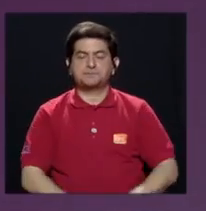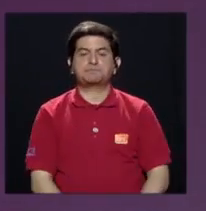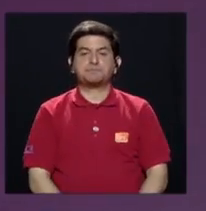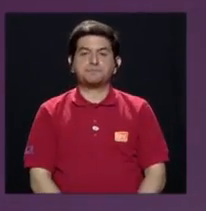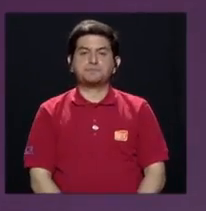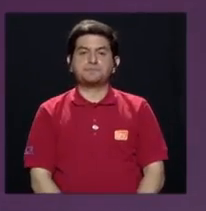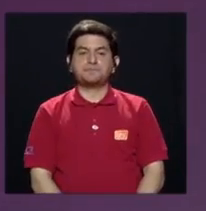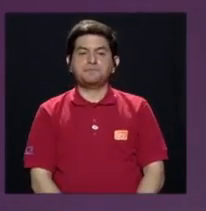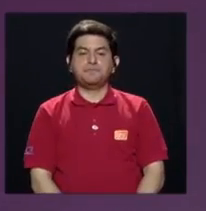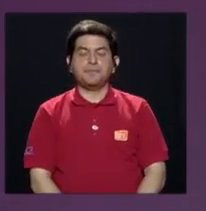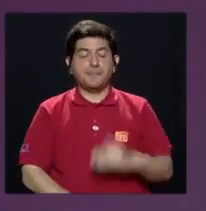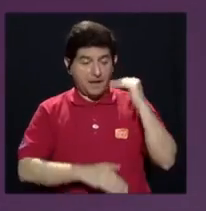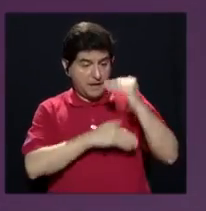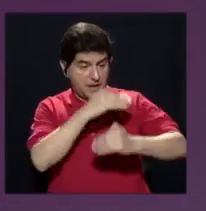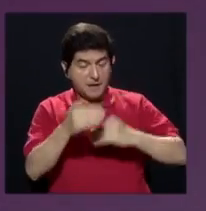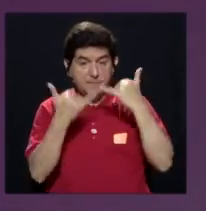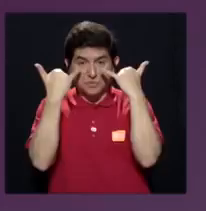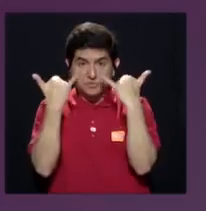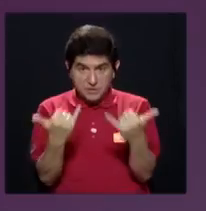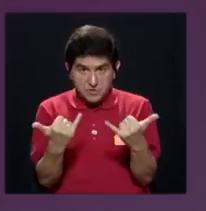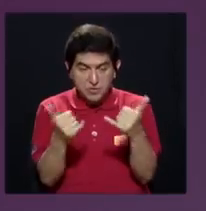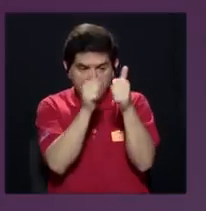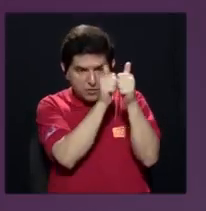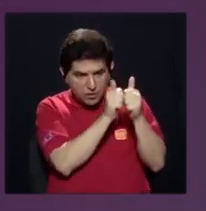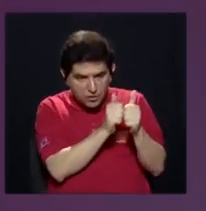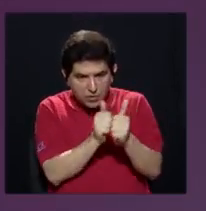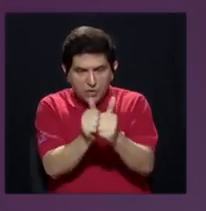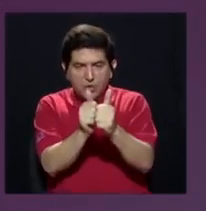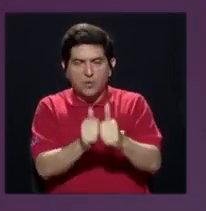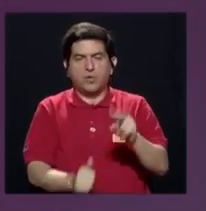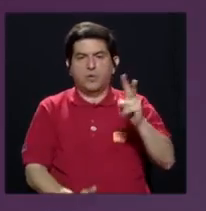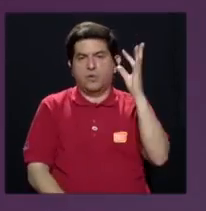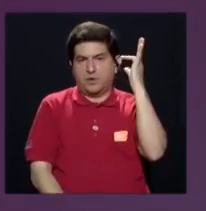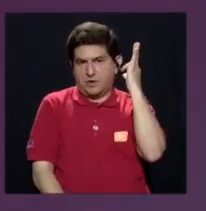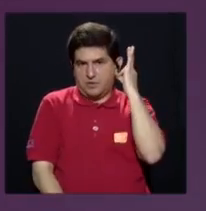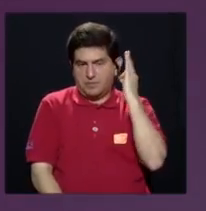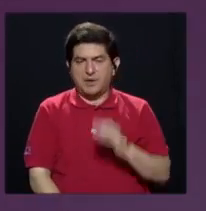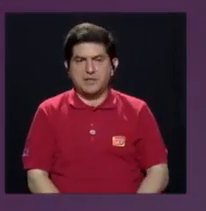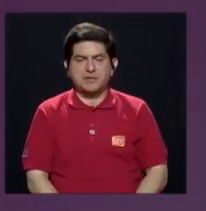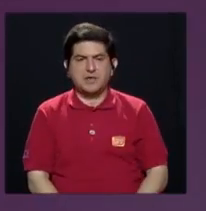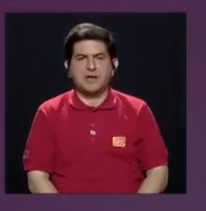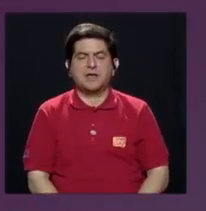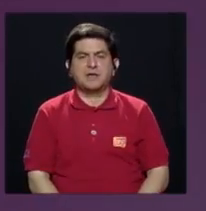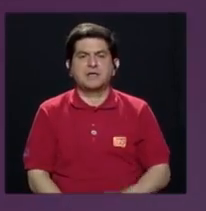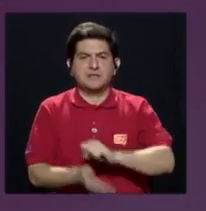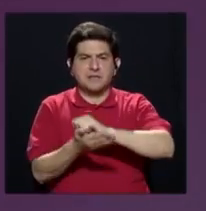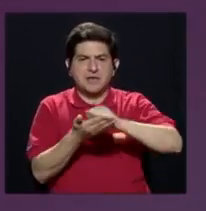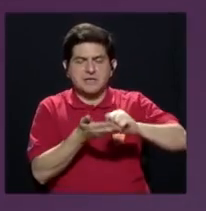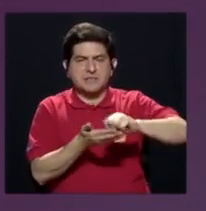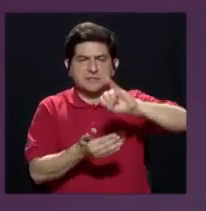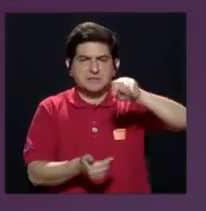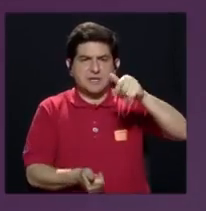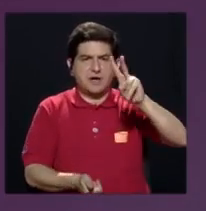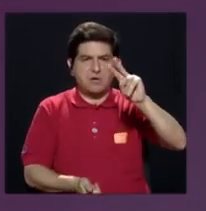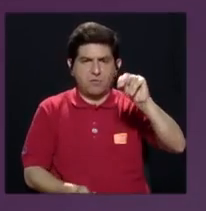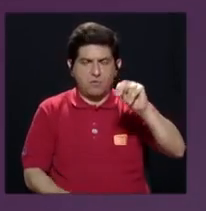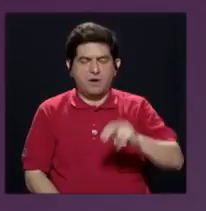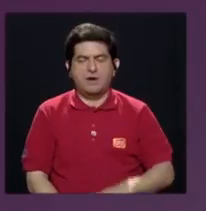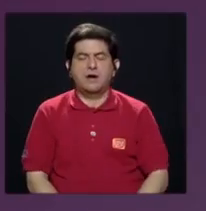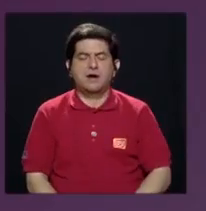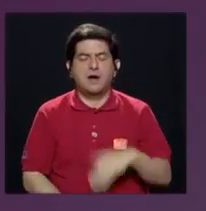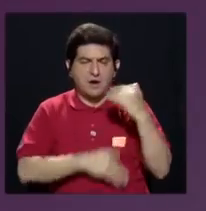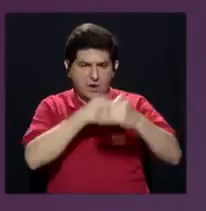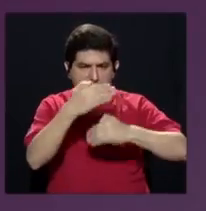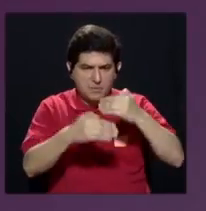eh el proceso que ahorita estamos acompañando con compañeras de San Juan sacatepeques hemos estado sacando los